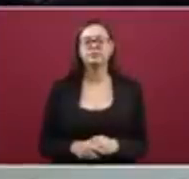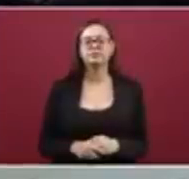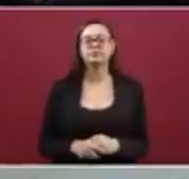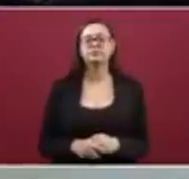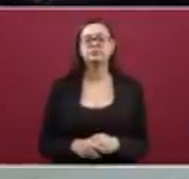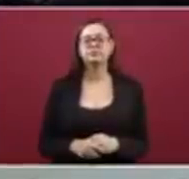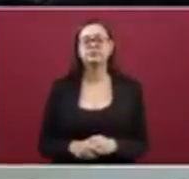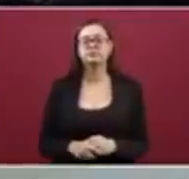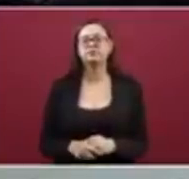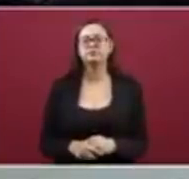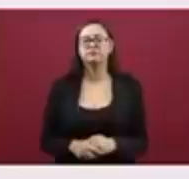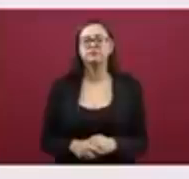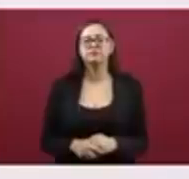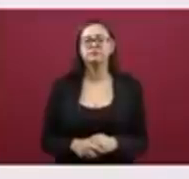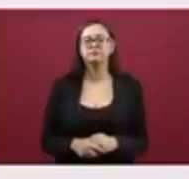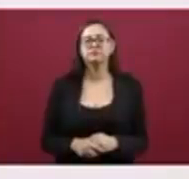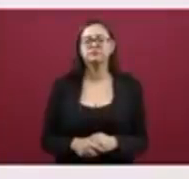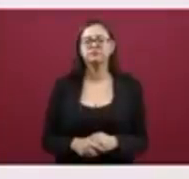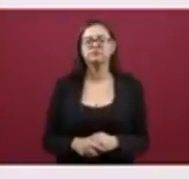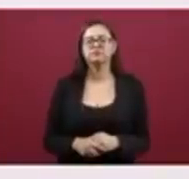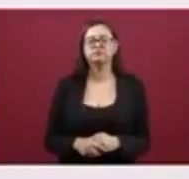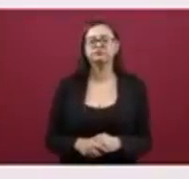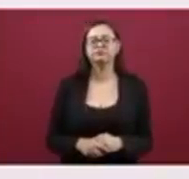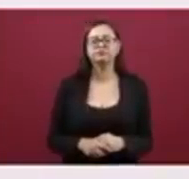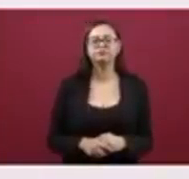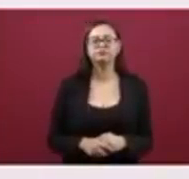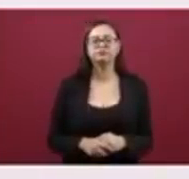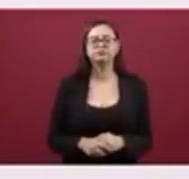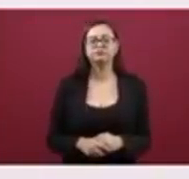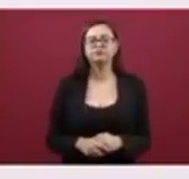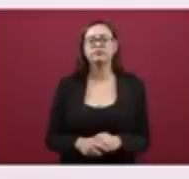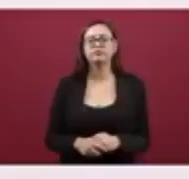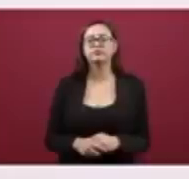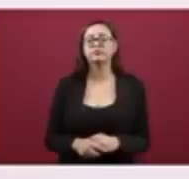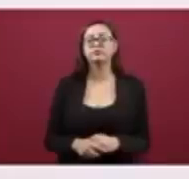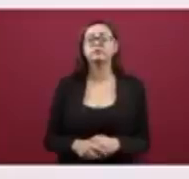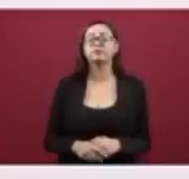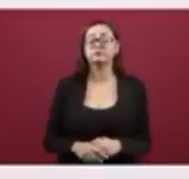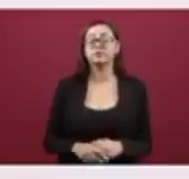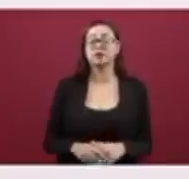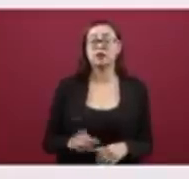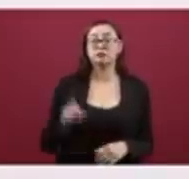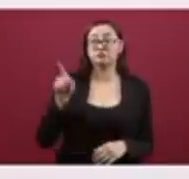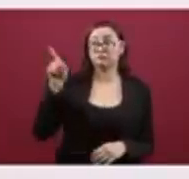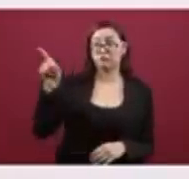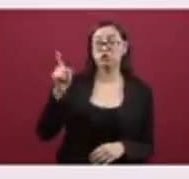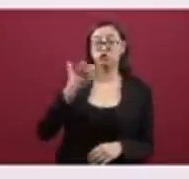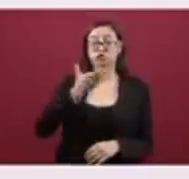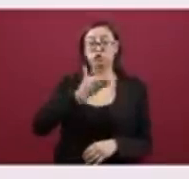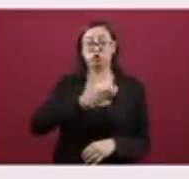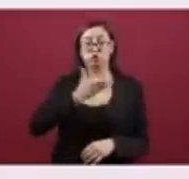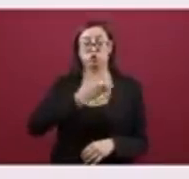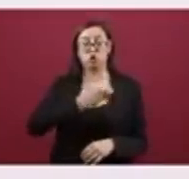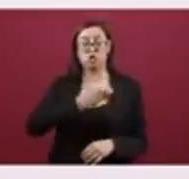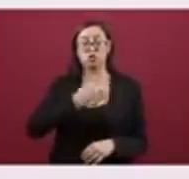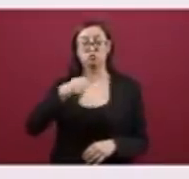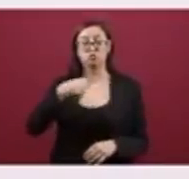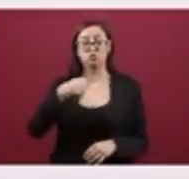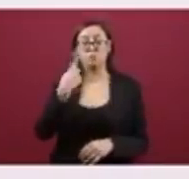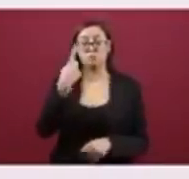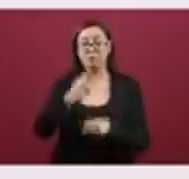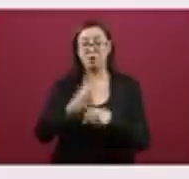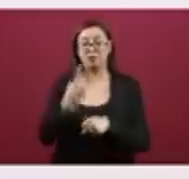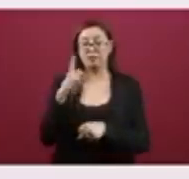en el acto del zócalo el día primero de diciembre y se siguen compromisos con el pueblo de